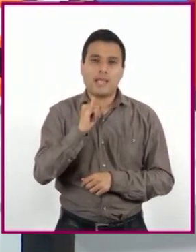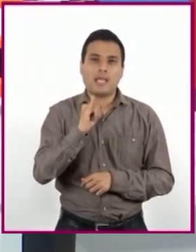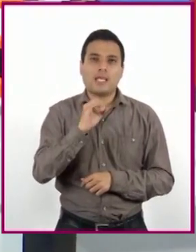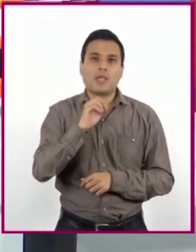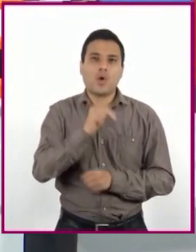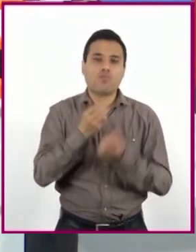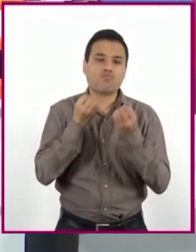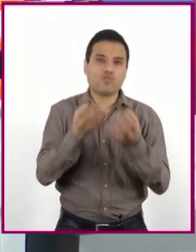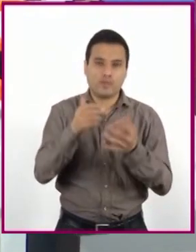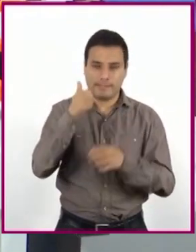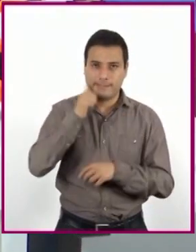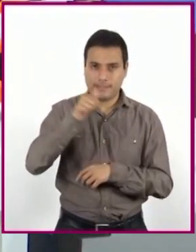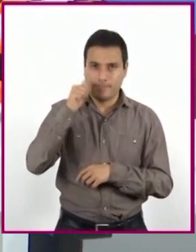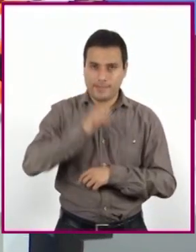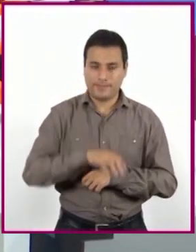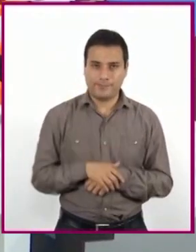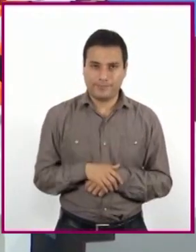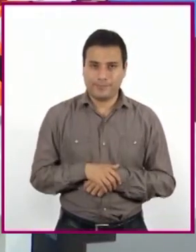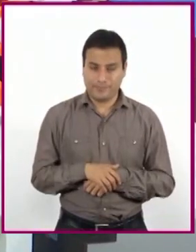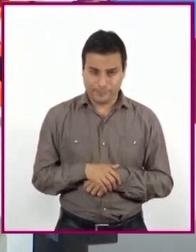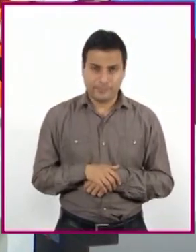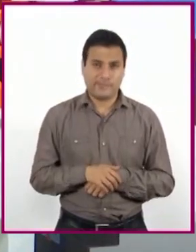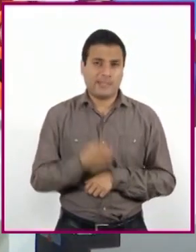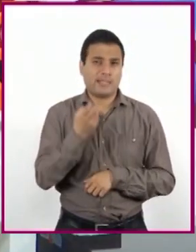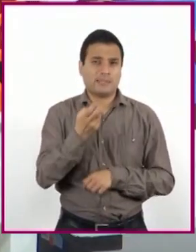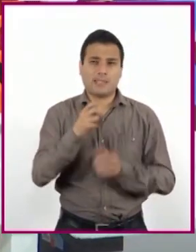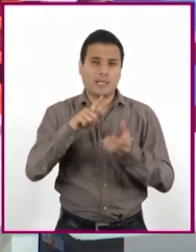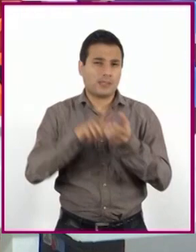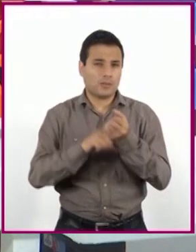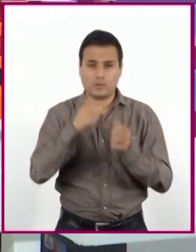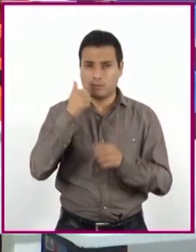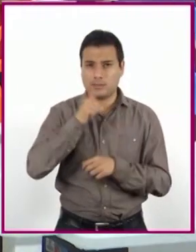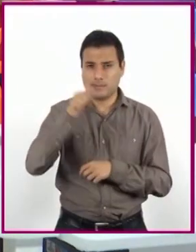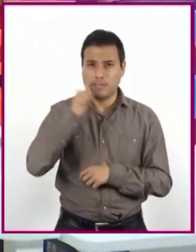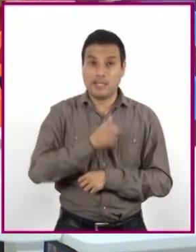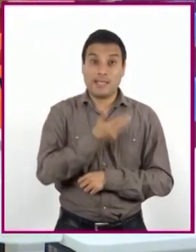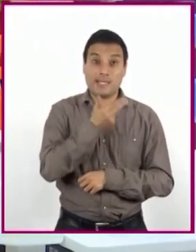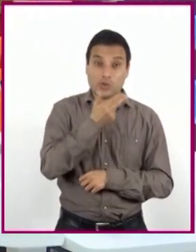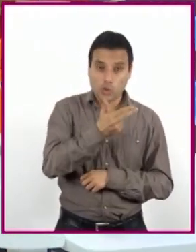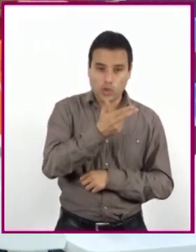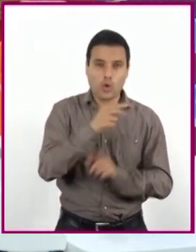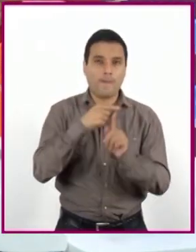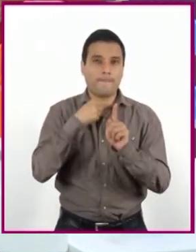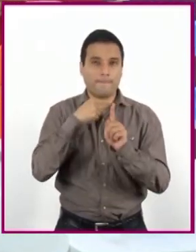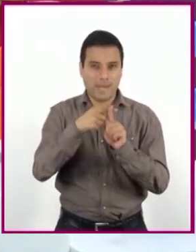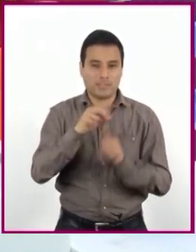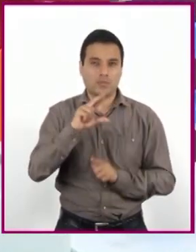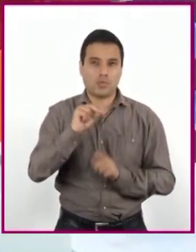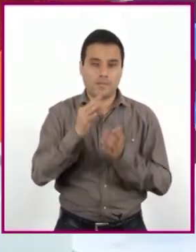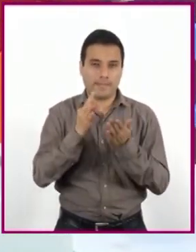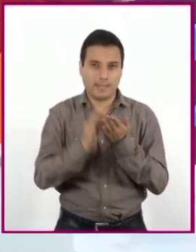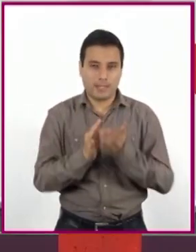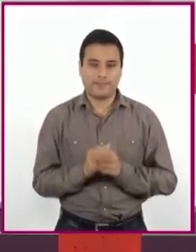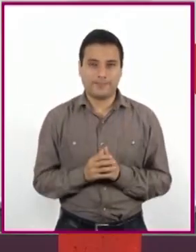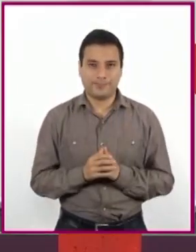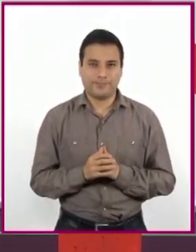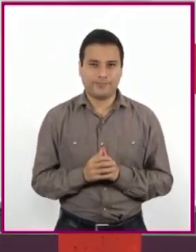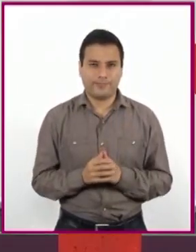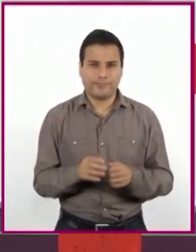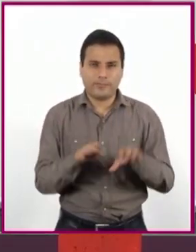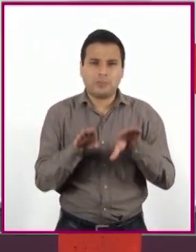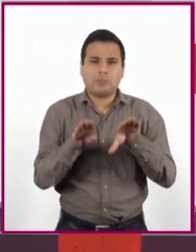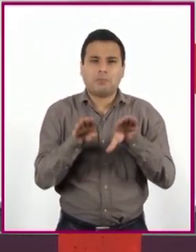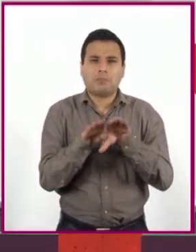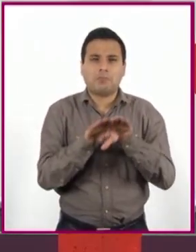al disolverlas en agua. Generalmente están formadas por el hidrógeno y un no metal. Para expresar la fórmula